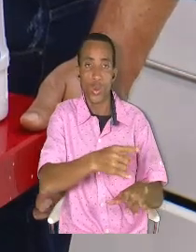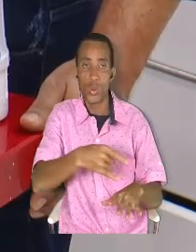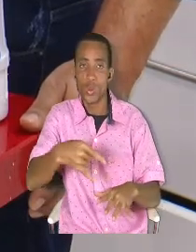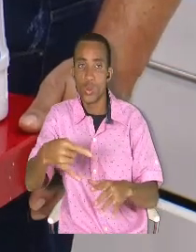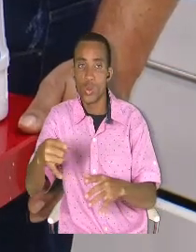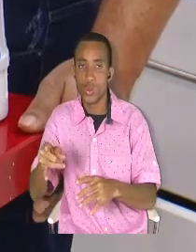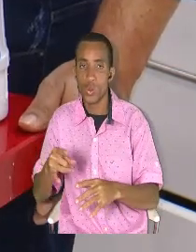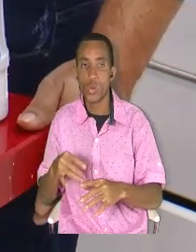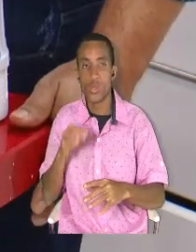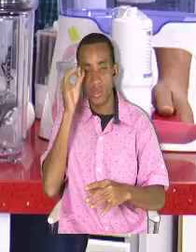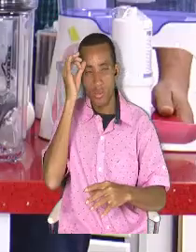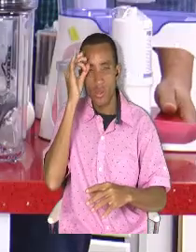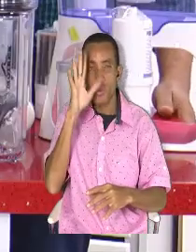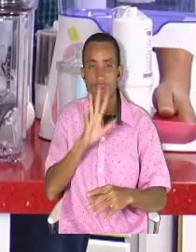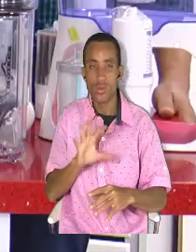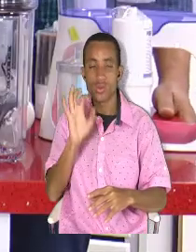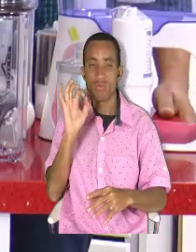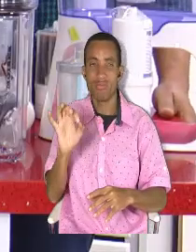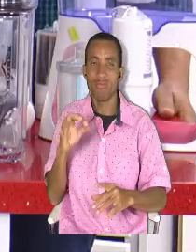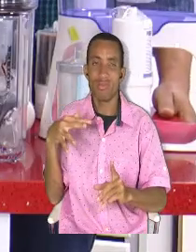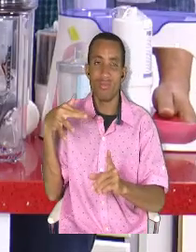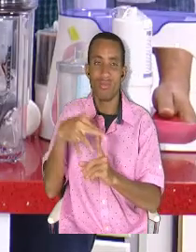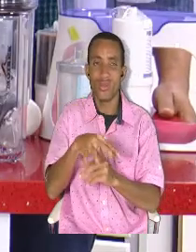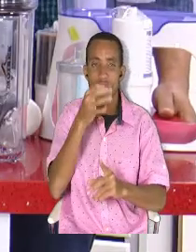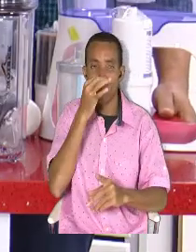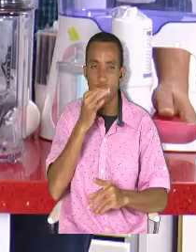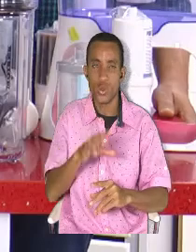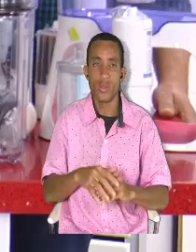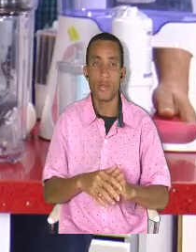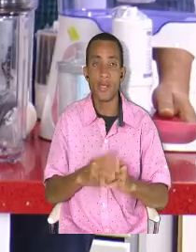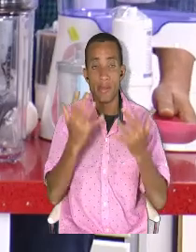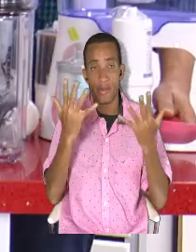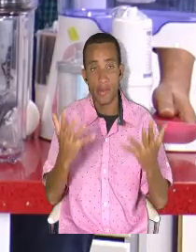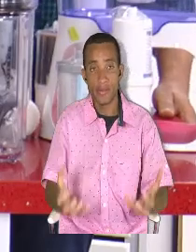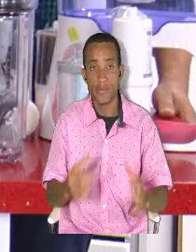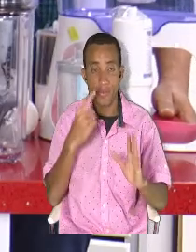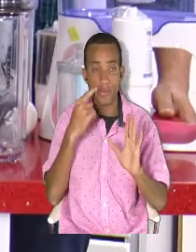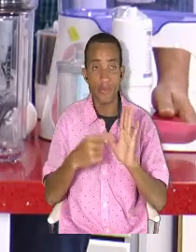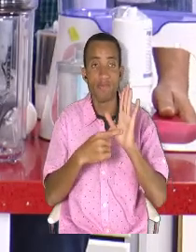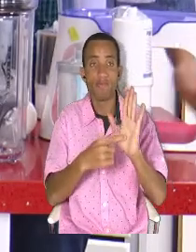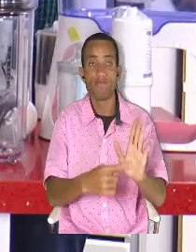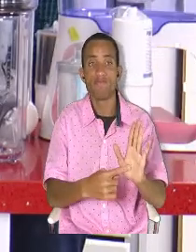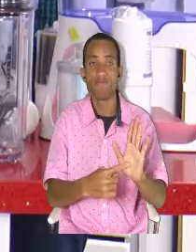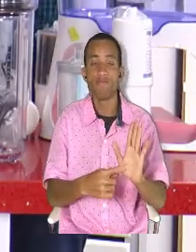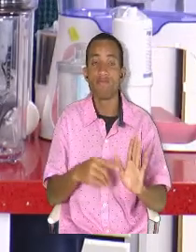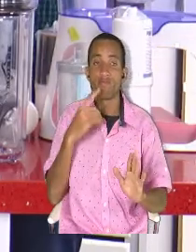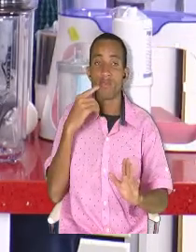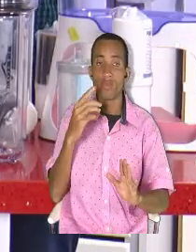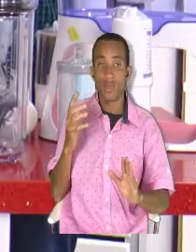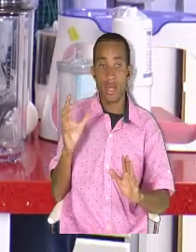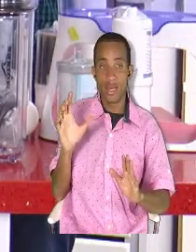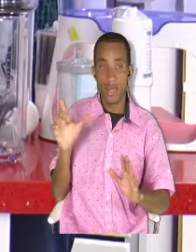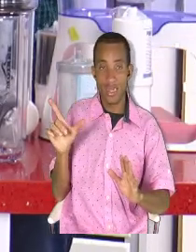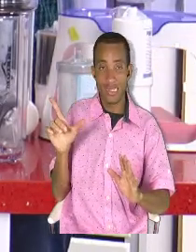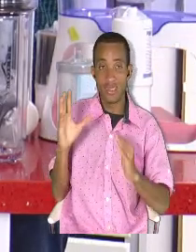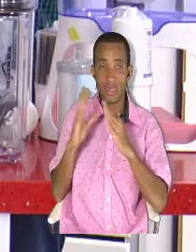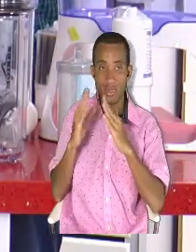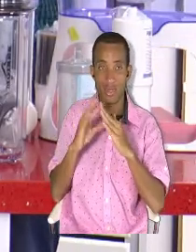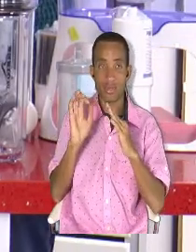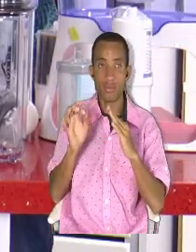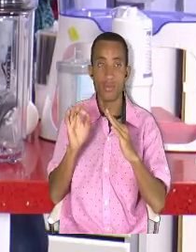un poquito contaminada, ¿no? Yeah. Entonces lo que queremos mostrarles es eso, ¿no? Que debemos tener un filtrico en la casa, un filtro bien calidad, ¿no? Sí, filtro claro.